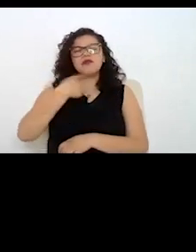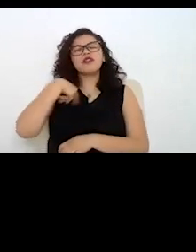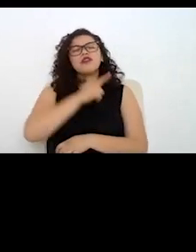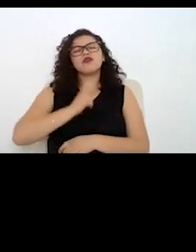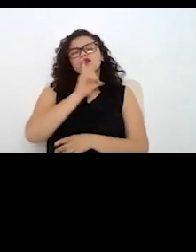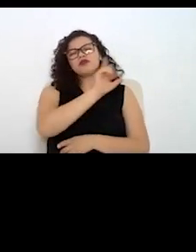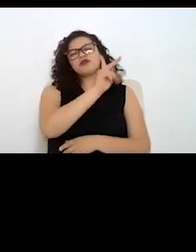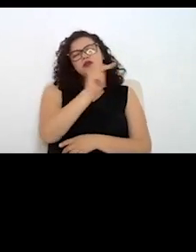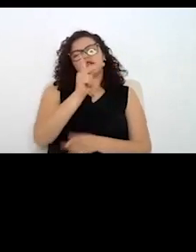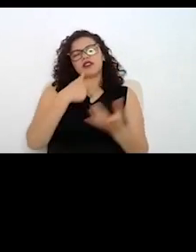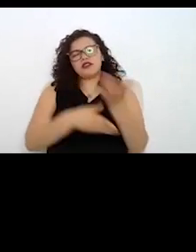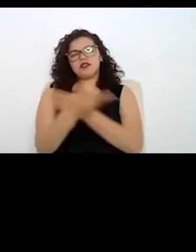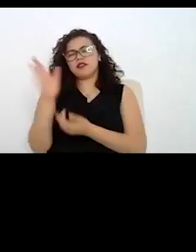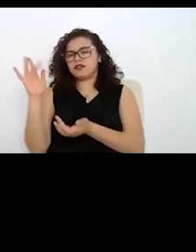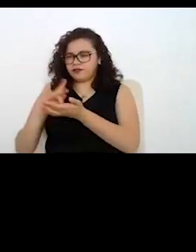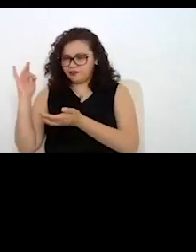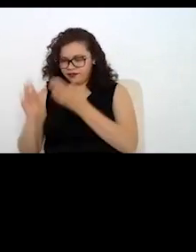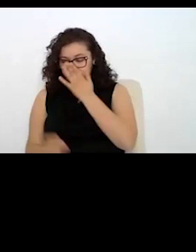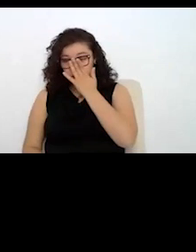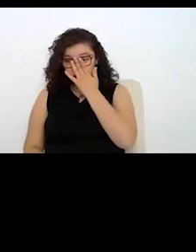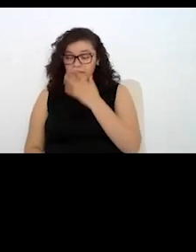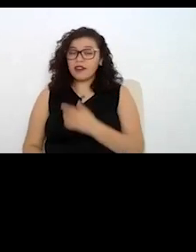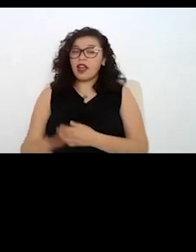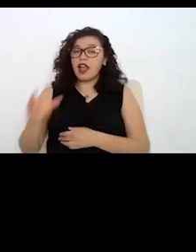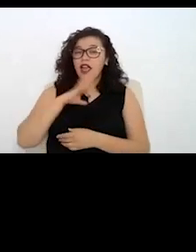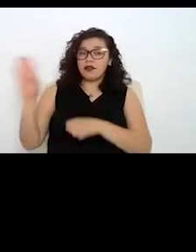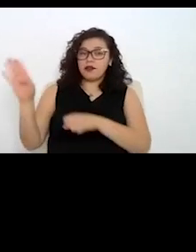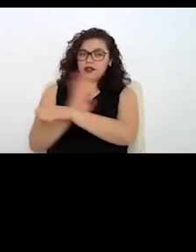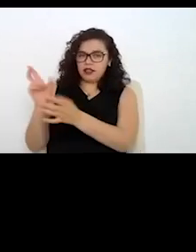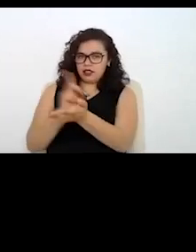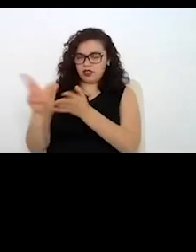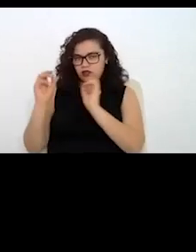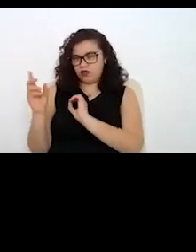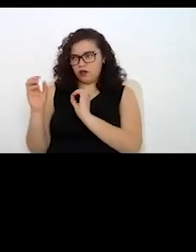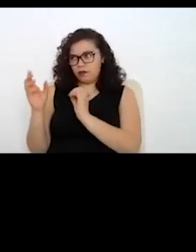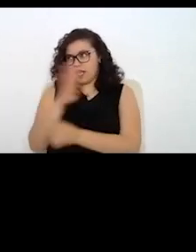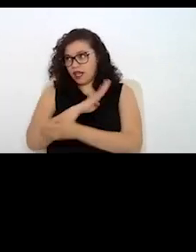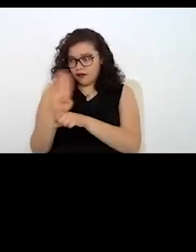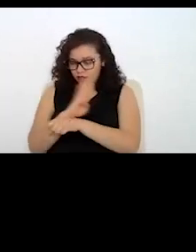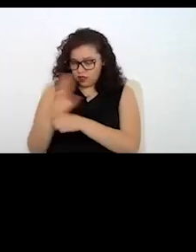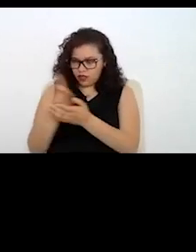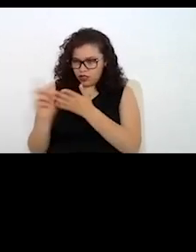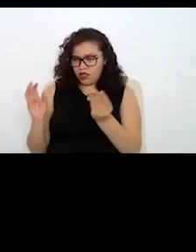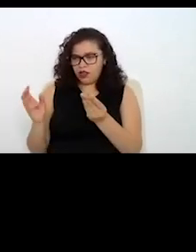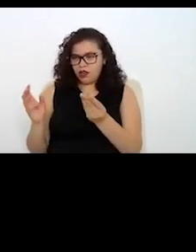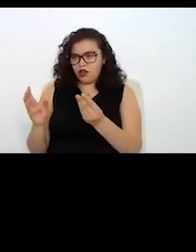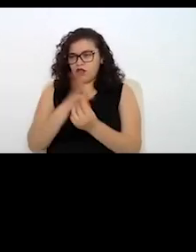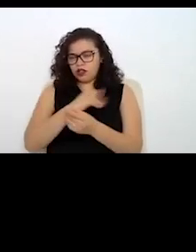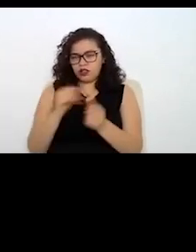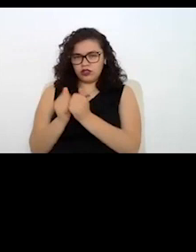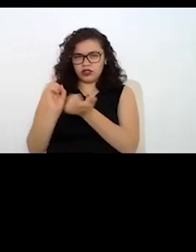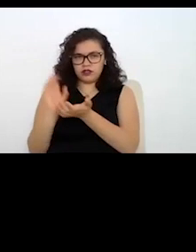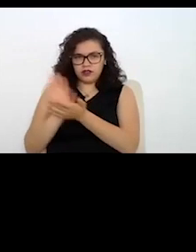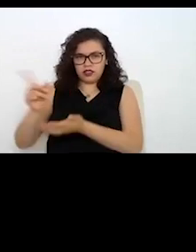presentación. Gracias. ¿Existe algún beneficio o derecho para personas con hijos con discapacidad? Ellos